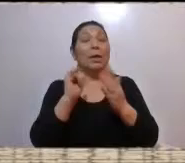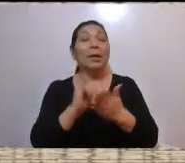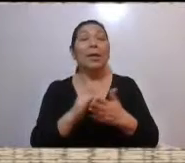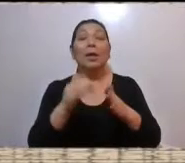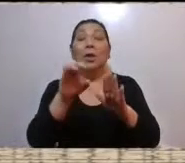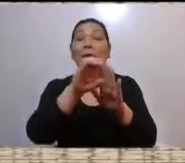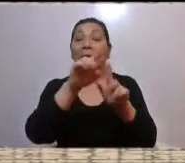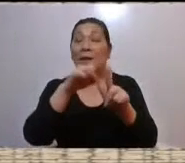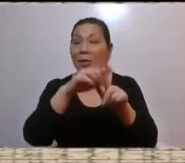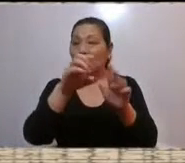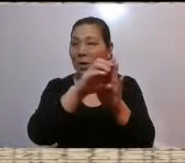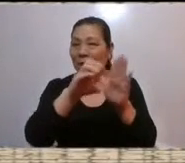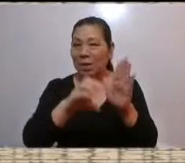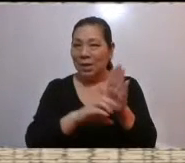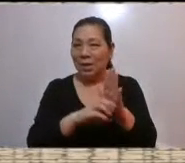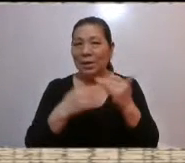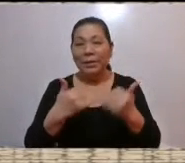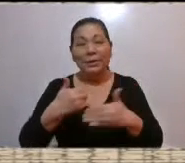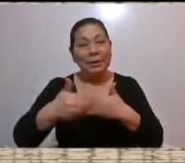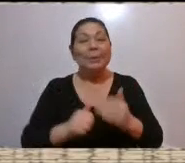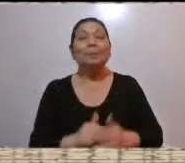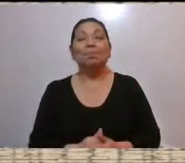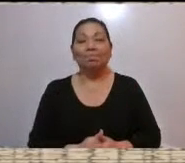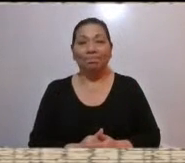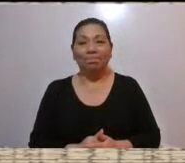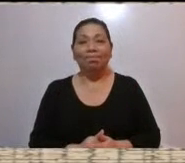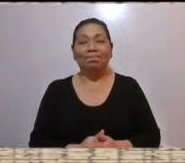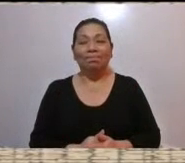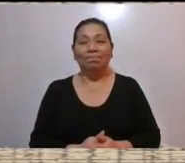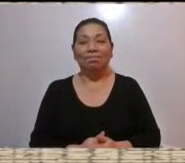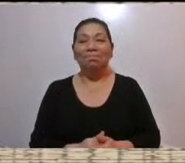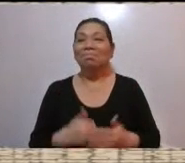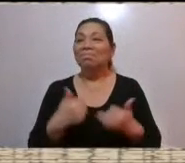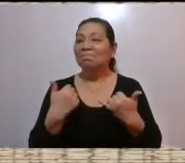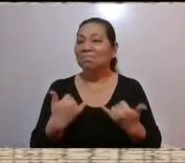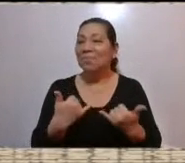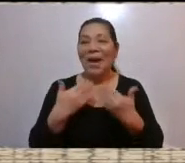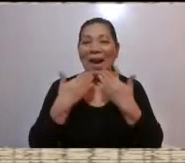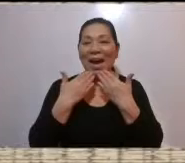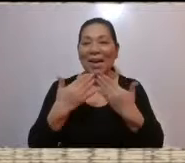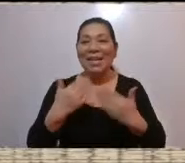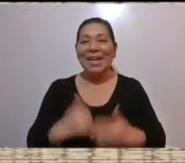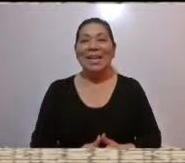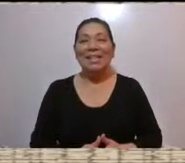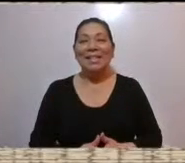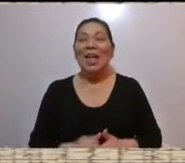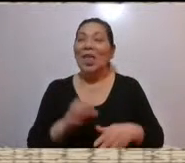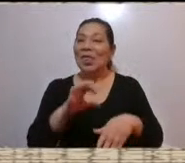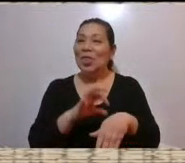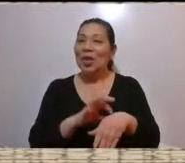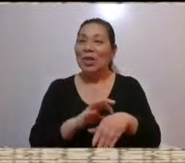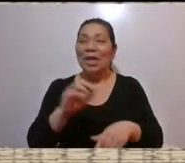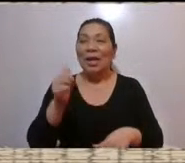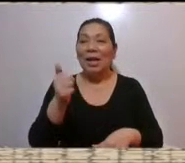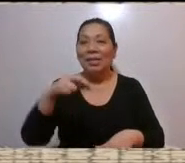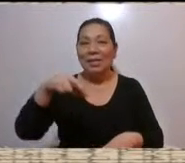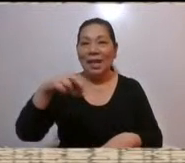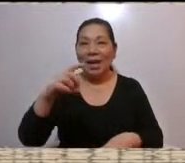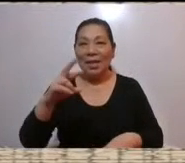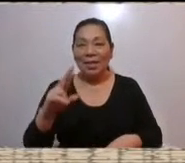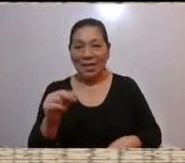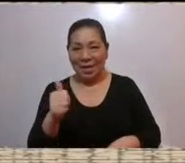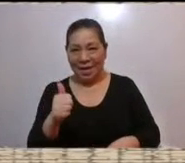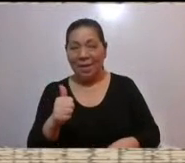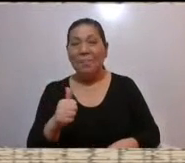rescatable lo que nuestro propio Tribunal Constitucional nos permite a partir de esta sentencia. Pues bien, muchísimas gracias a la doctora